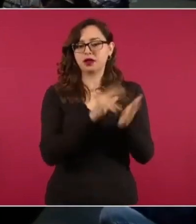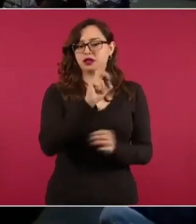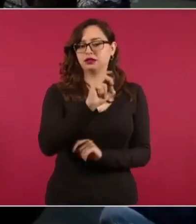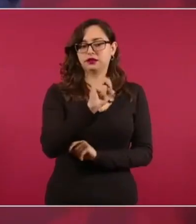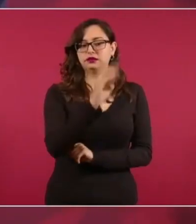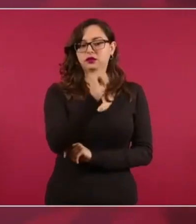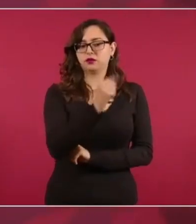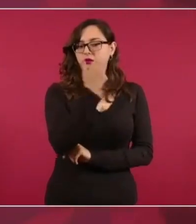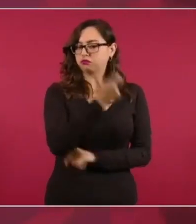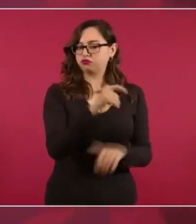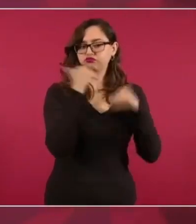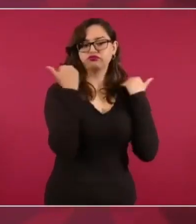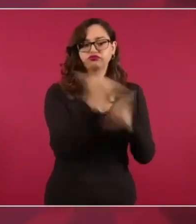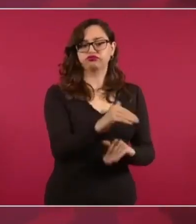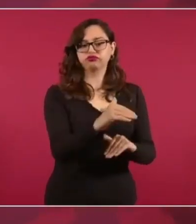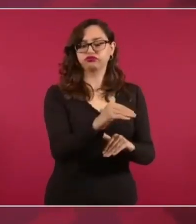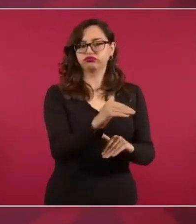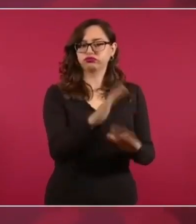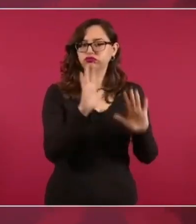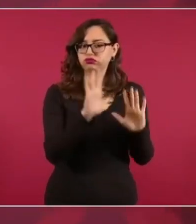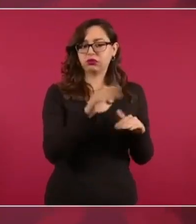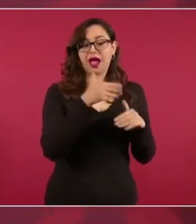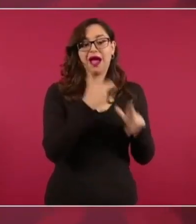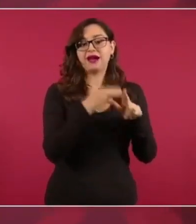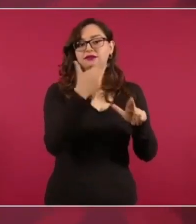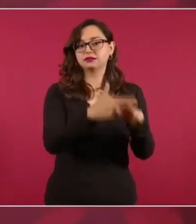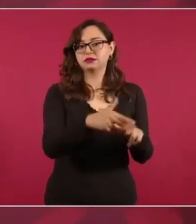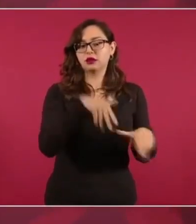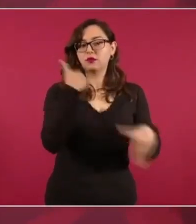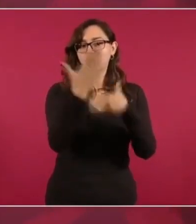1,039 pesos, que nos ayude la gente.